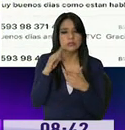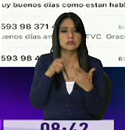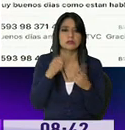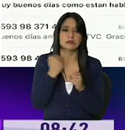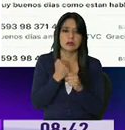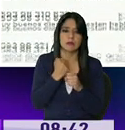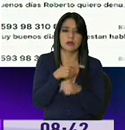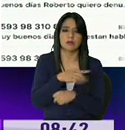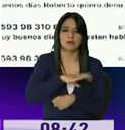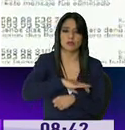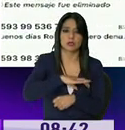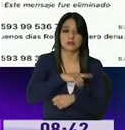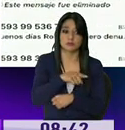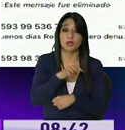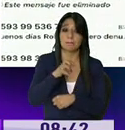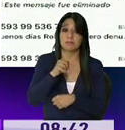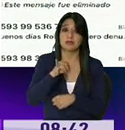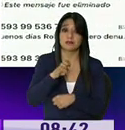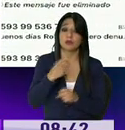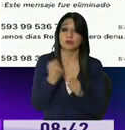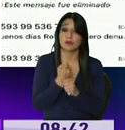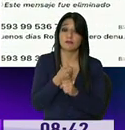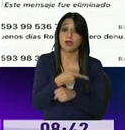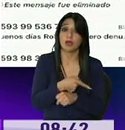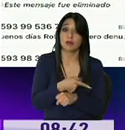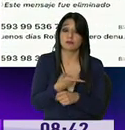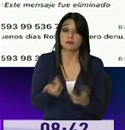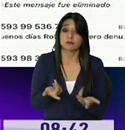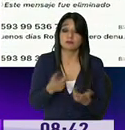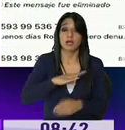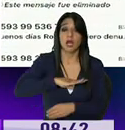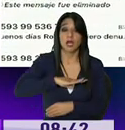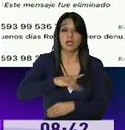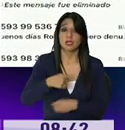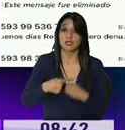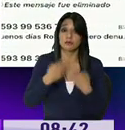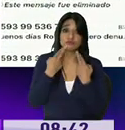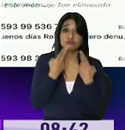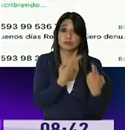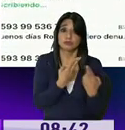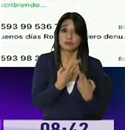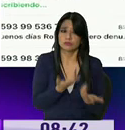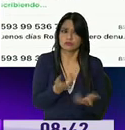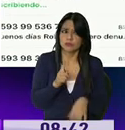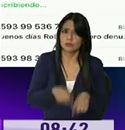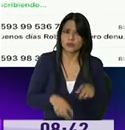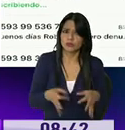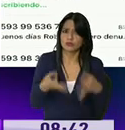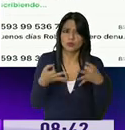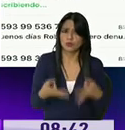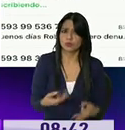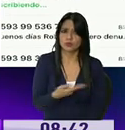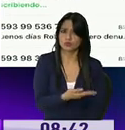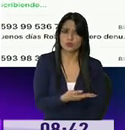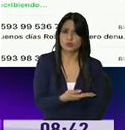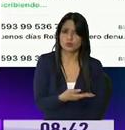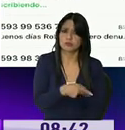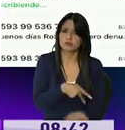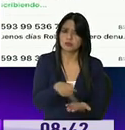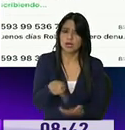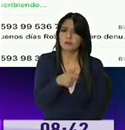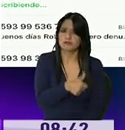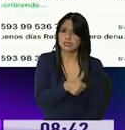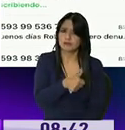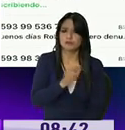y Maceo ha estado trabajando. Exacto. Así bueno, que ahí se lo denuncia, sí, alcalde, se hemos llamado porque no puede ser justo de alcaldes, eso, que tengan que hacerse ellos mismos,